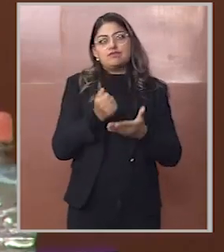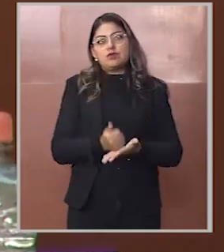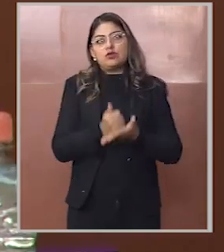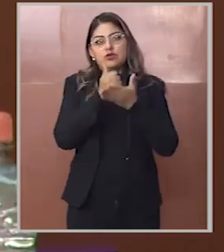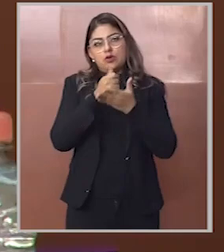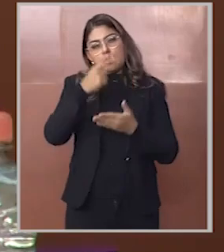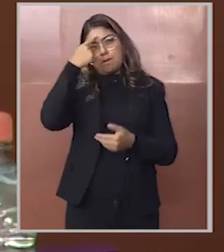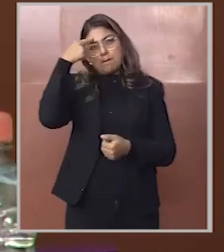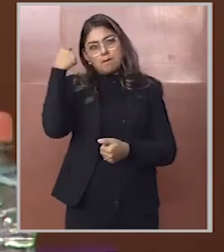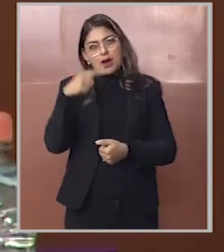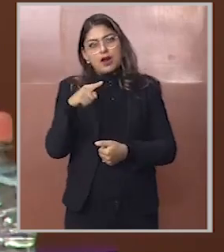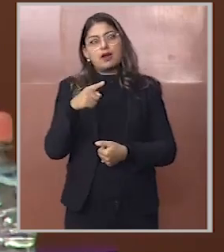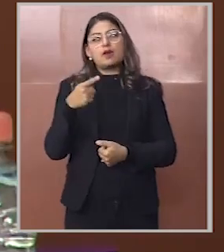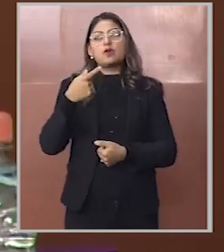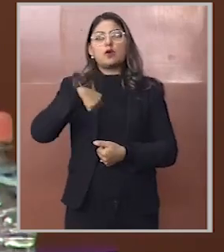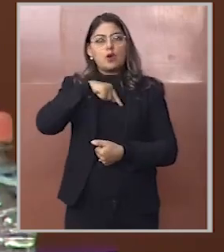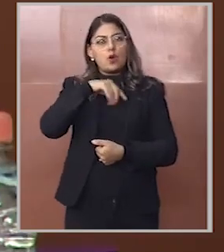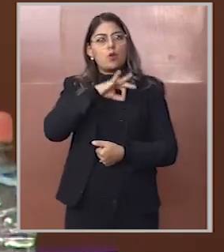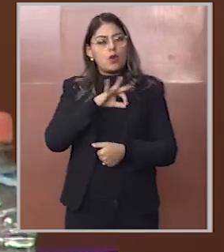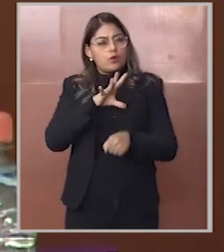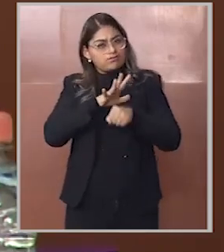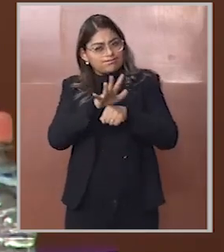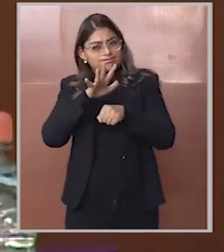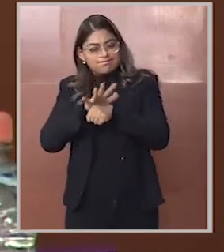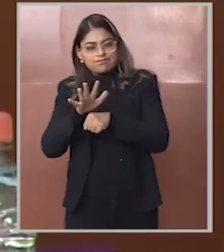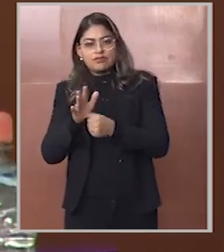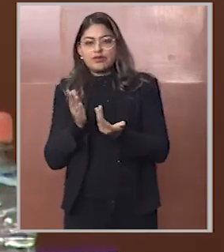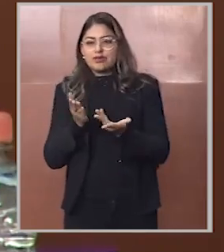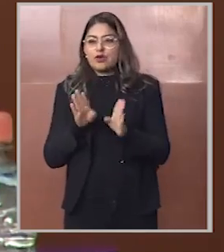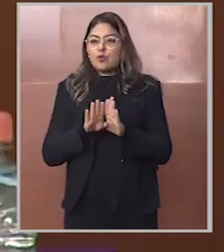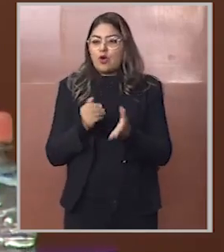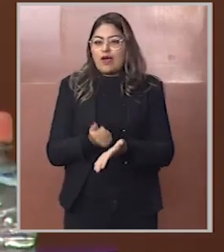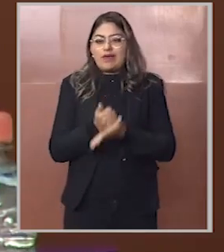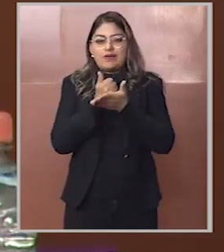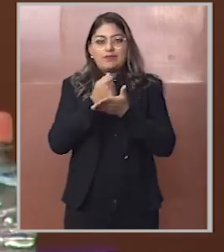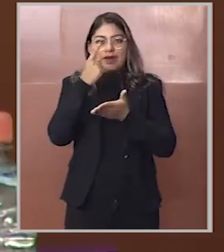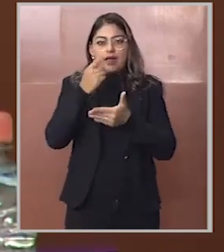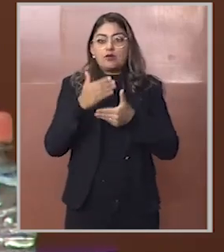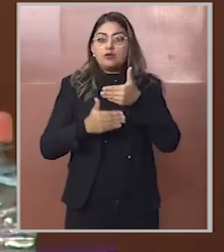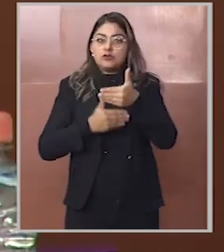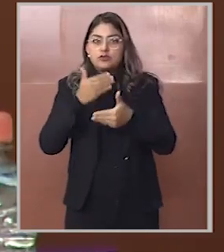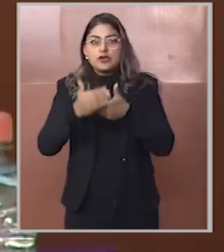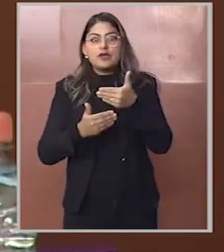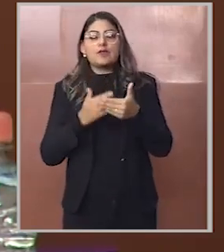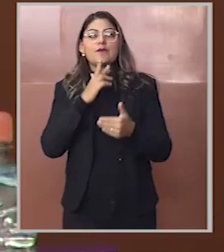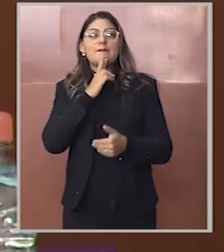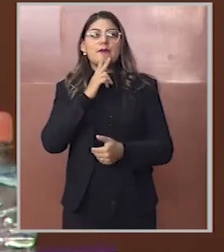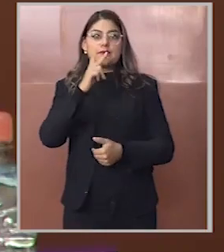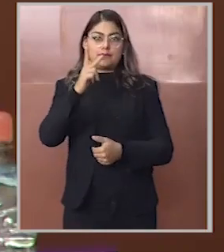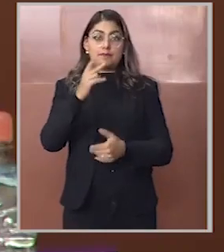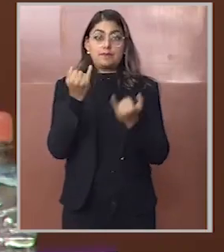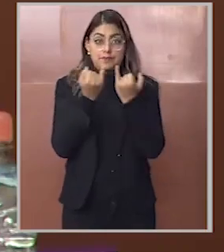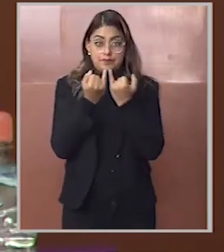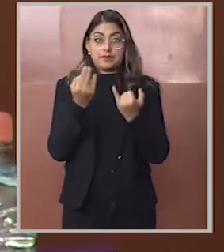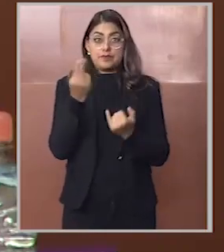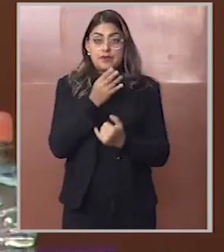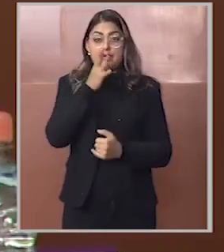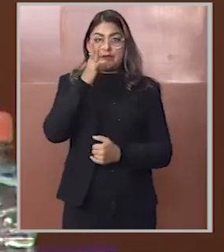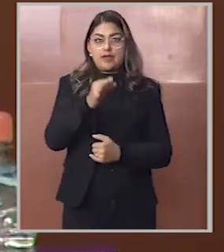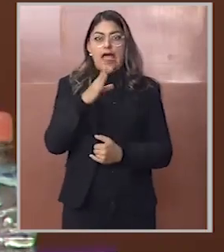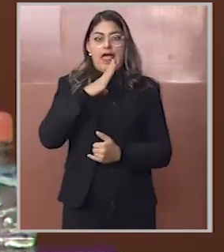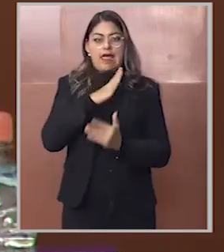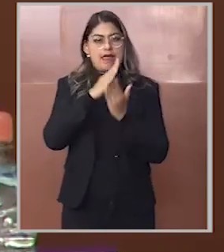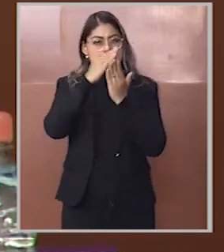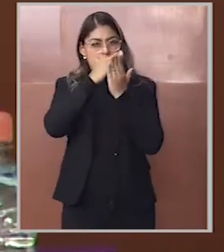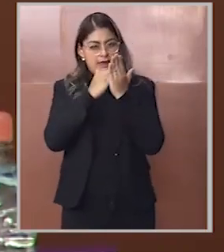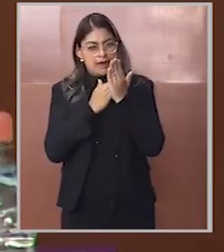insumos necesarios para ir construyendo y mejorando eh cabe decir que hubo más de una versión de estas guías hubo fácil